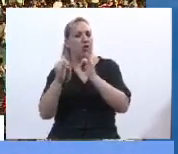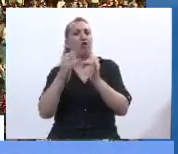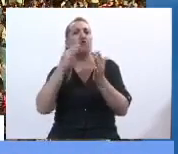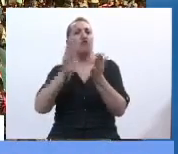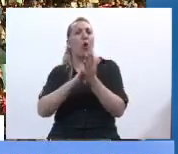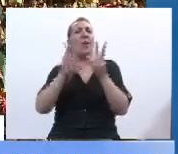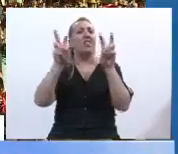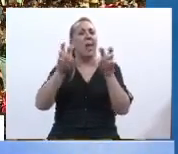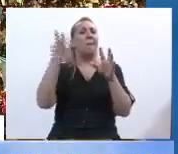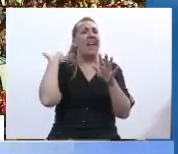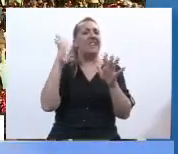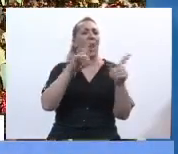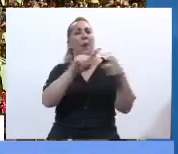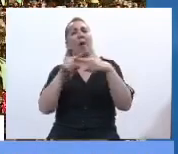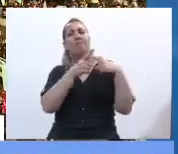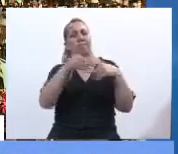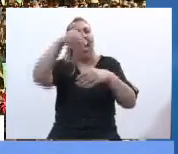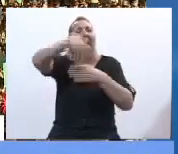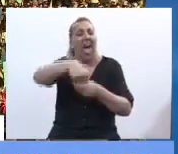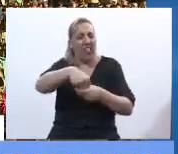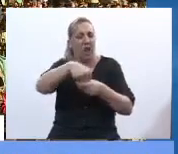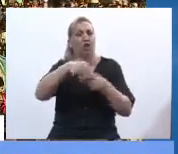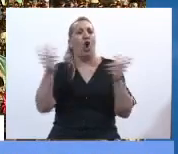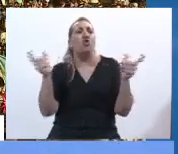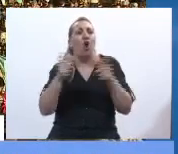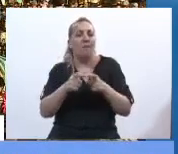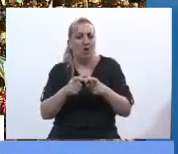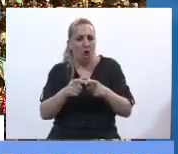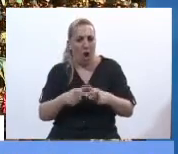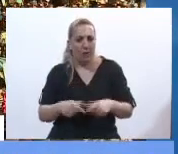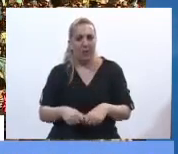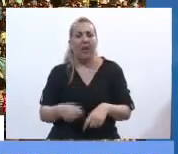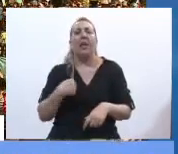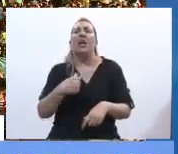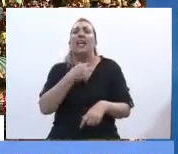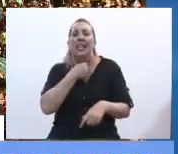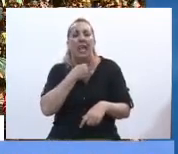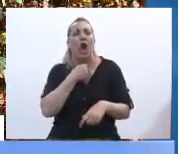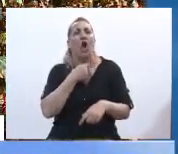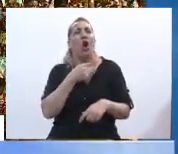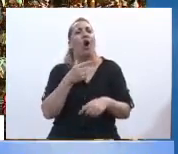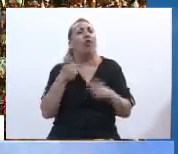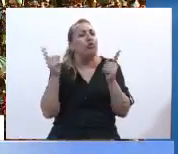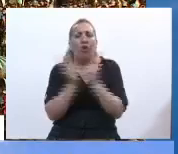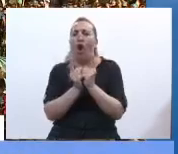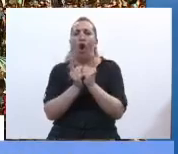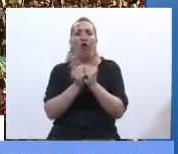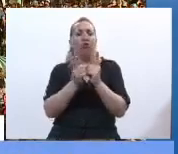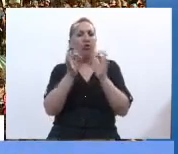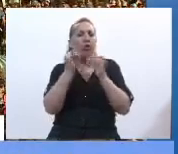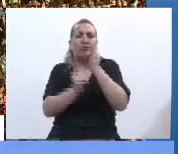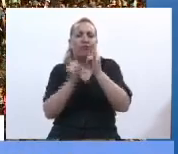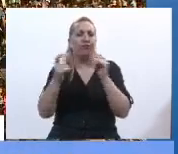sido debatidas en el seno de la comisión. Quiero ser muy conciso, señor